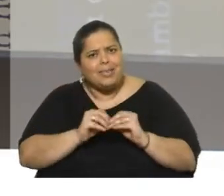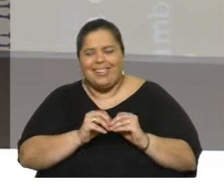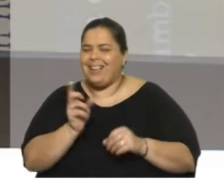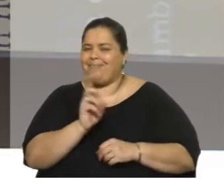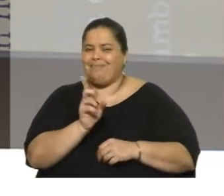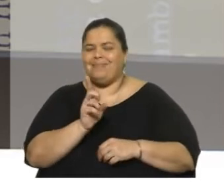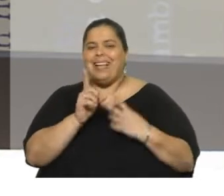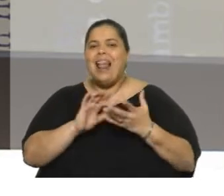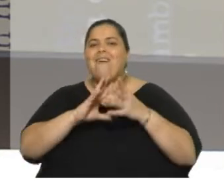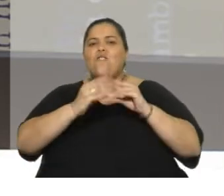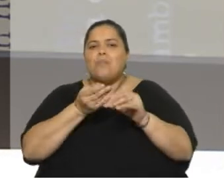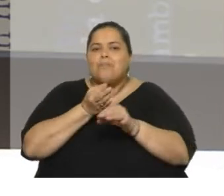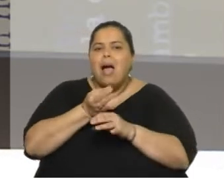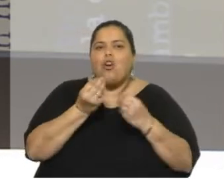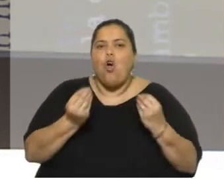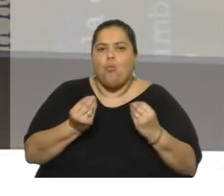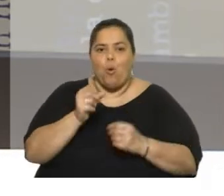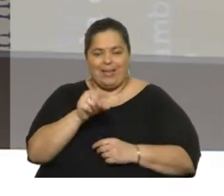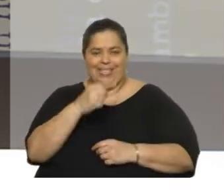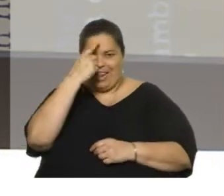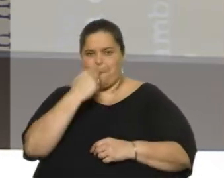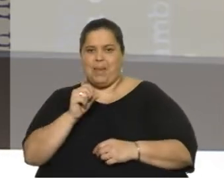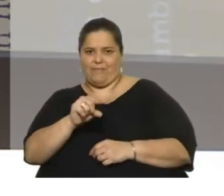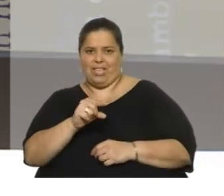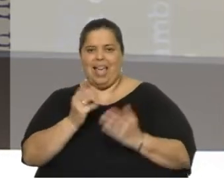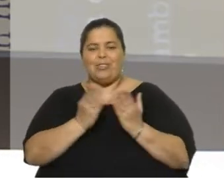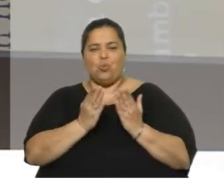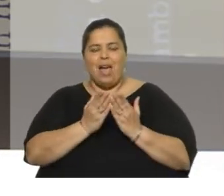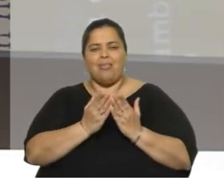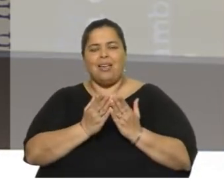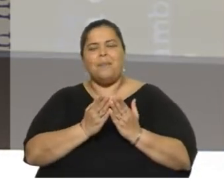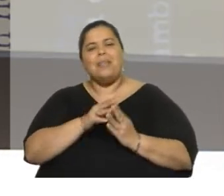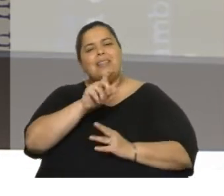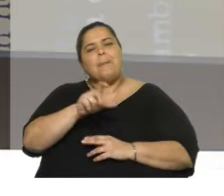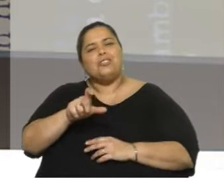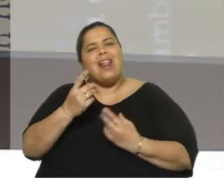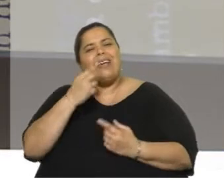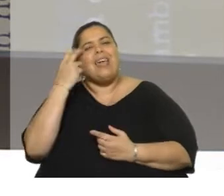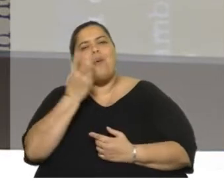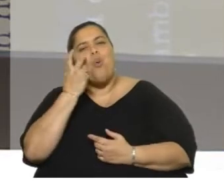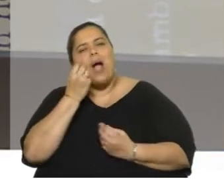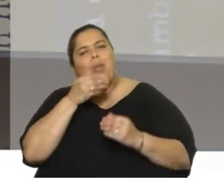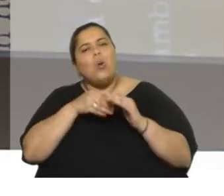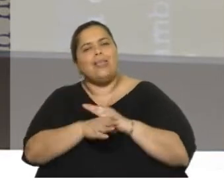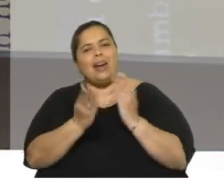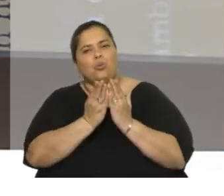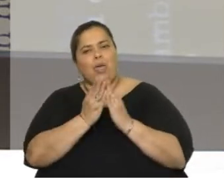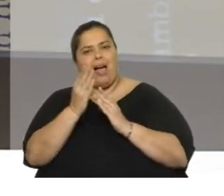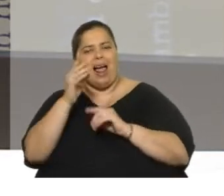cosas es el perfil del estudiante que hay en la UTEC. ¿Pero qué buscan cuando entran? Y bueno, ahí lo que se busca es justamente